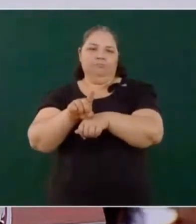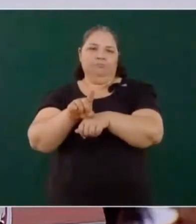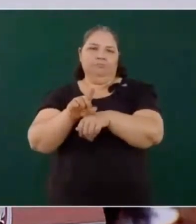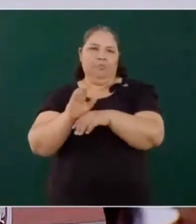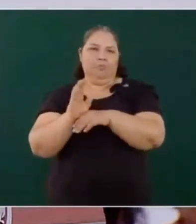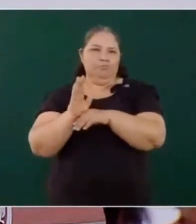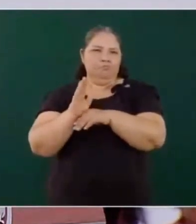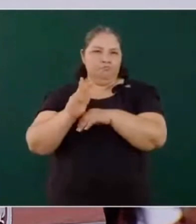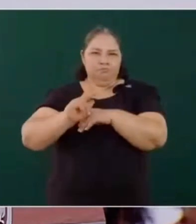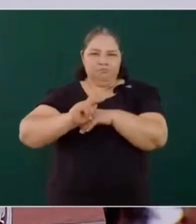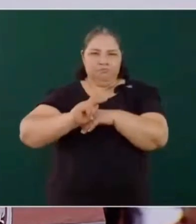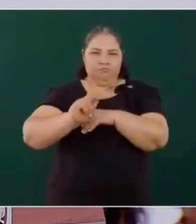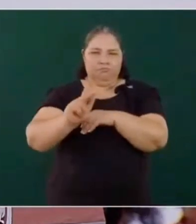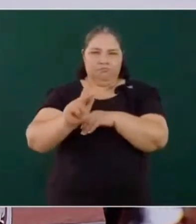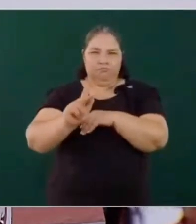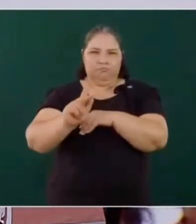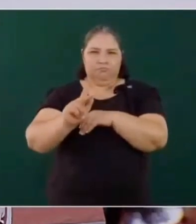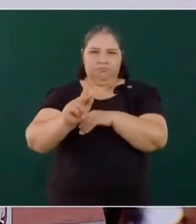voy a